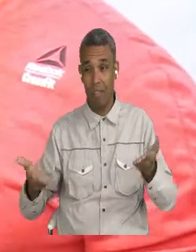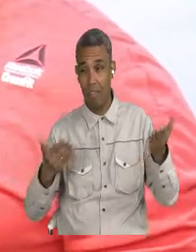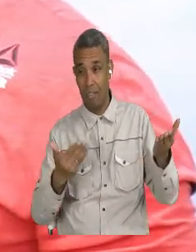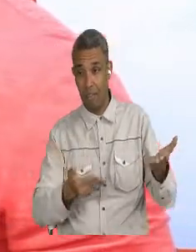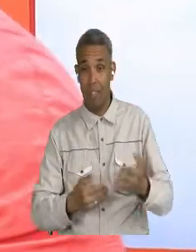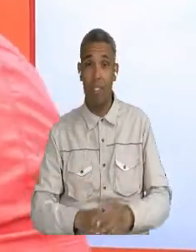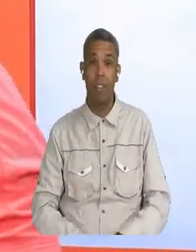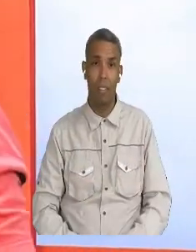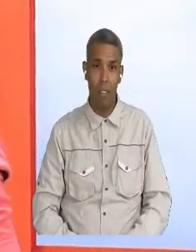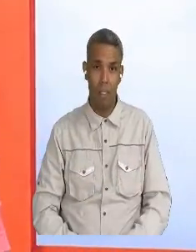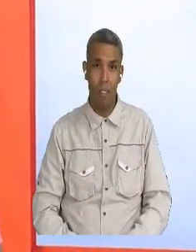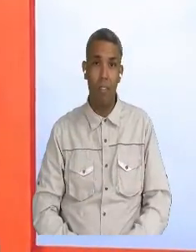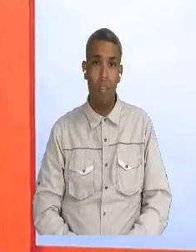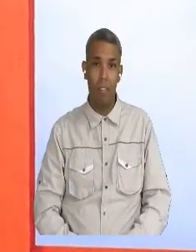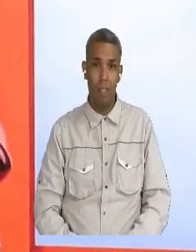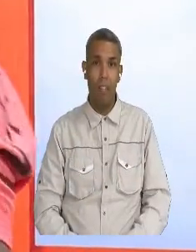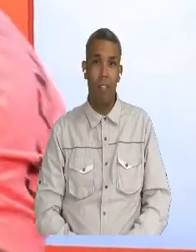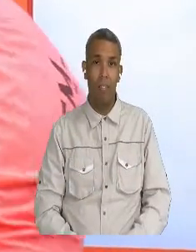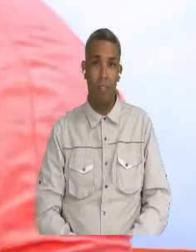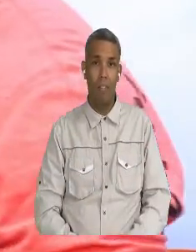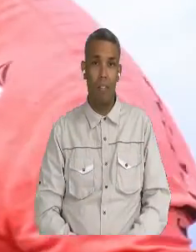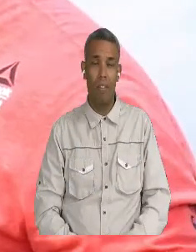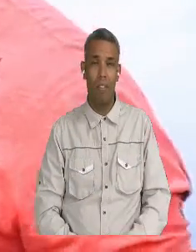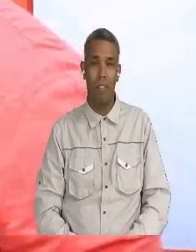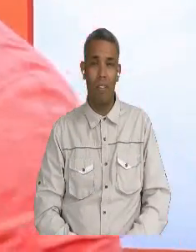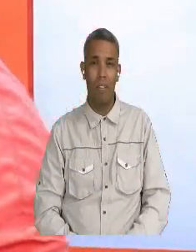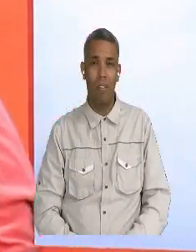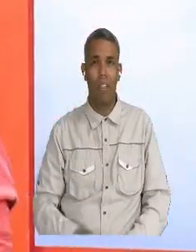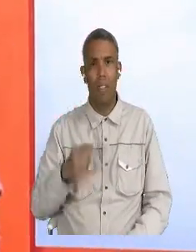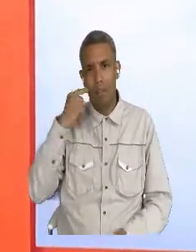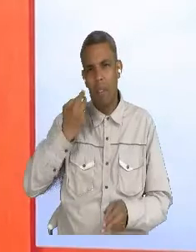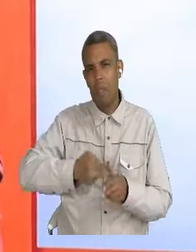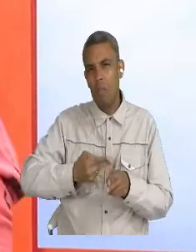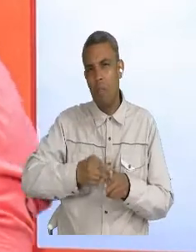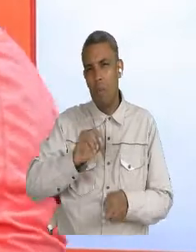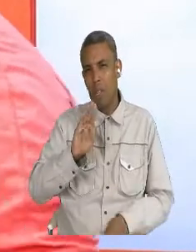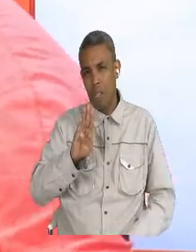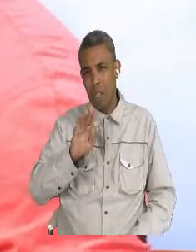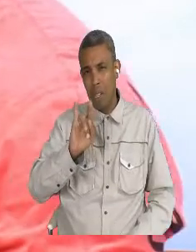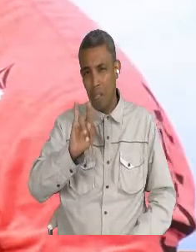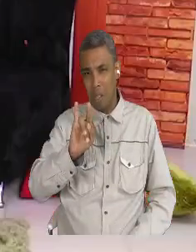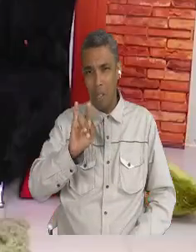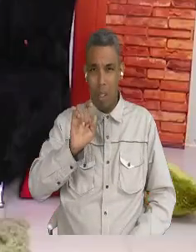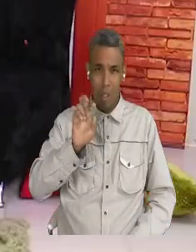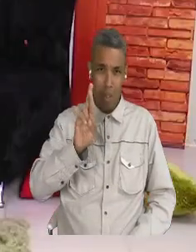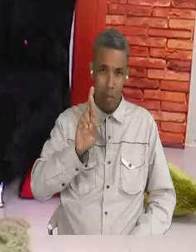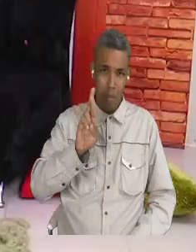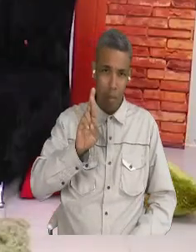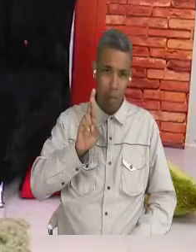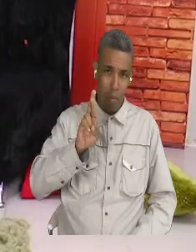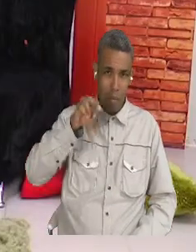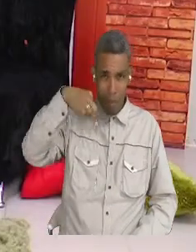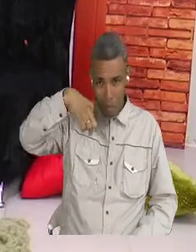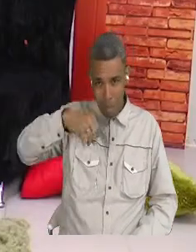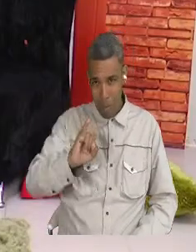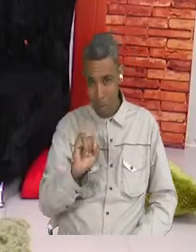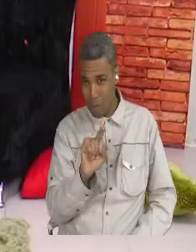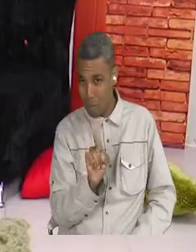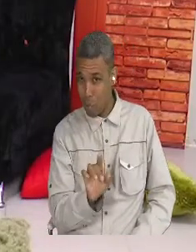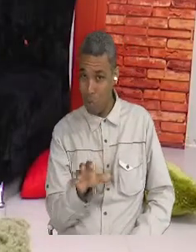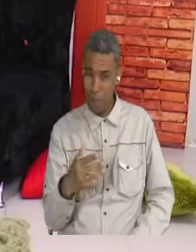ejercicio que nos identifica. ¿Por qué? Porque el burpees es el ejercicio cardiovascular más completo que hay y es el que